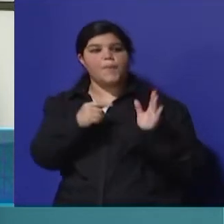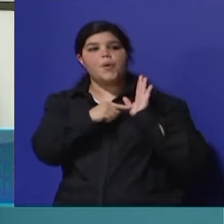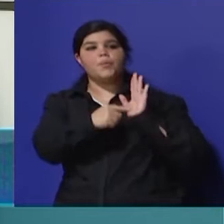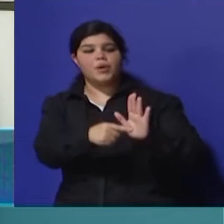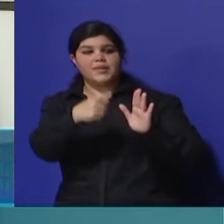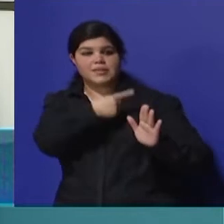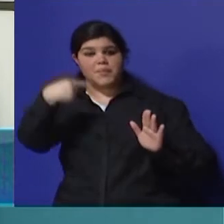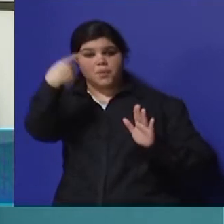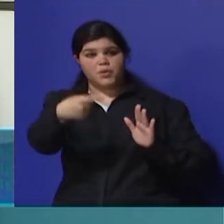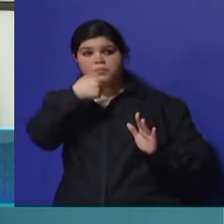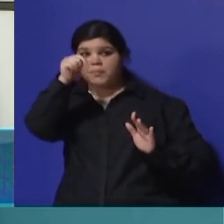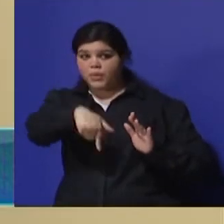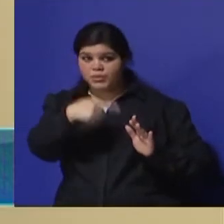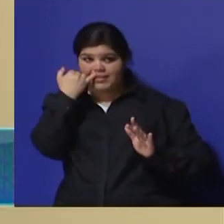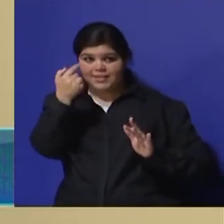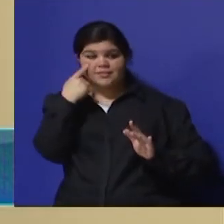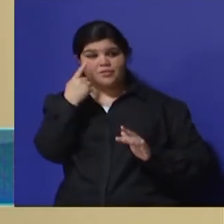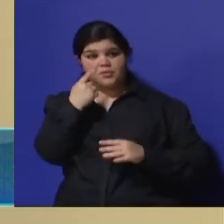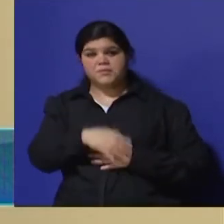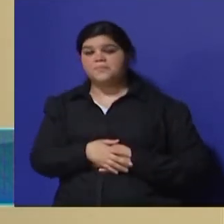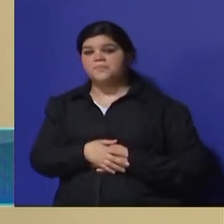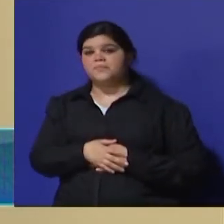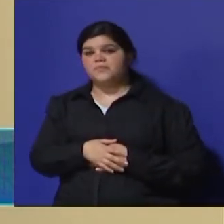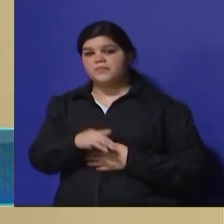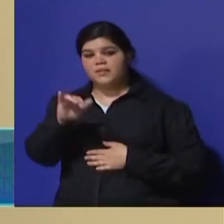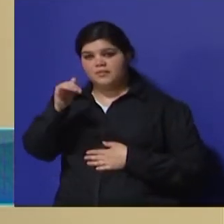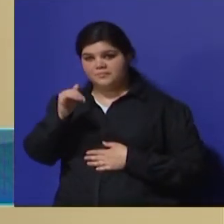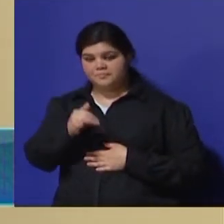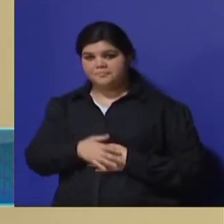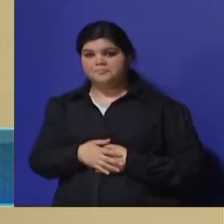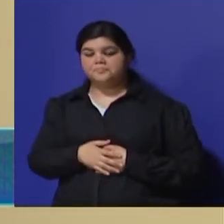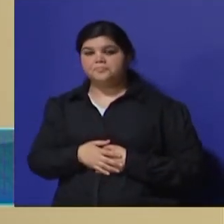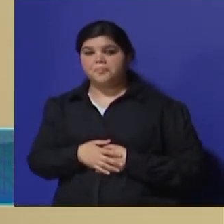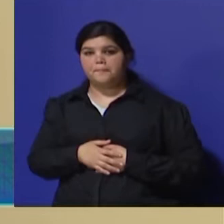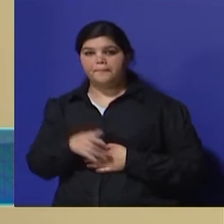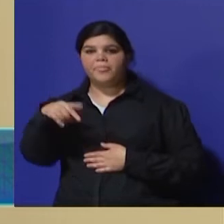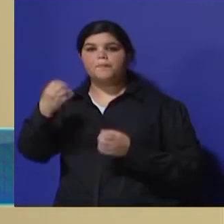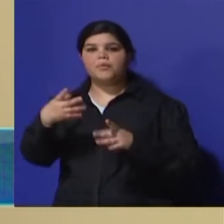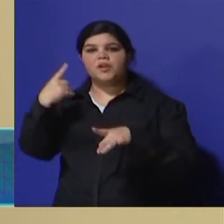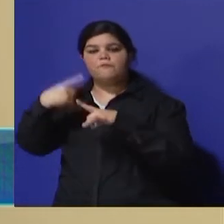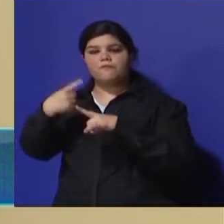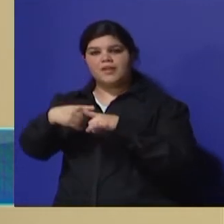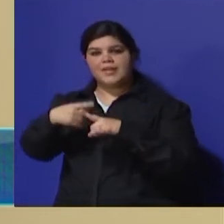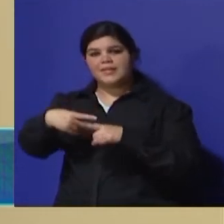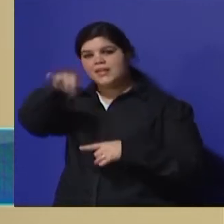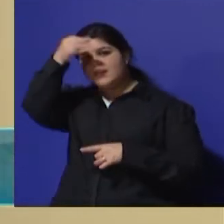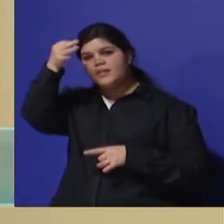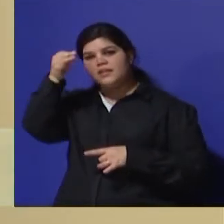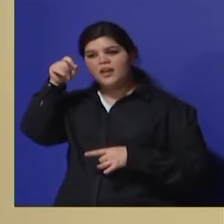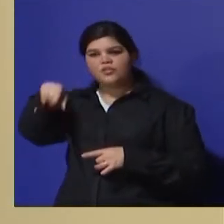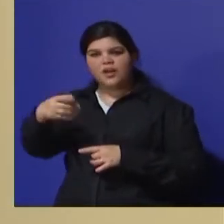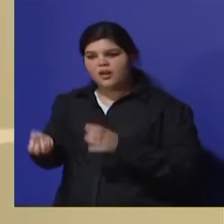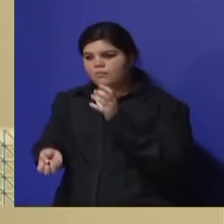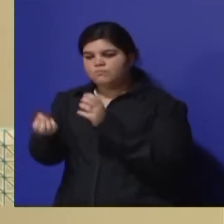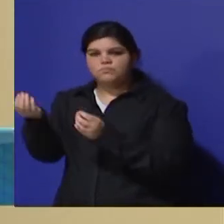próxima semana en la provincia de Mendoza. Sí, exactamente. En su gran mayoría, ¿no? Exactamente, porque el Festival Andino Internacional de Teatro se nutre de